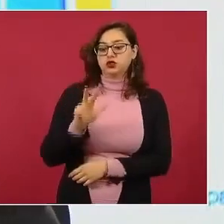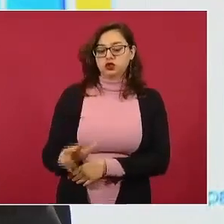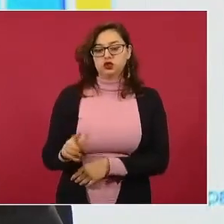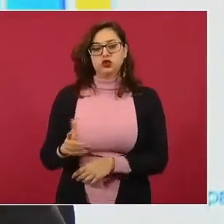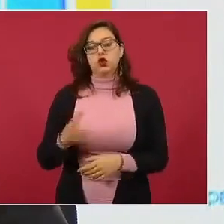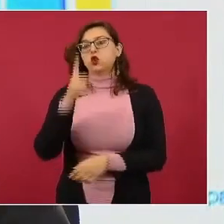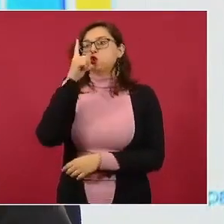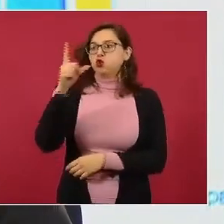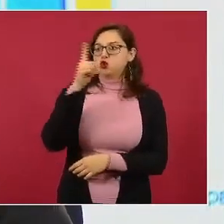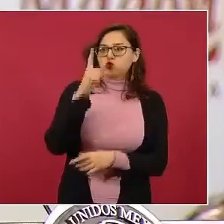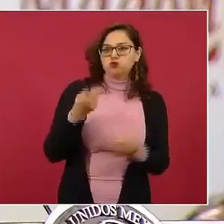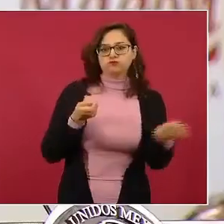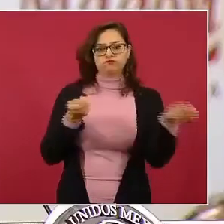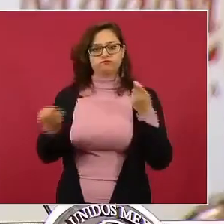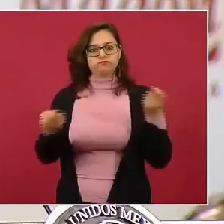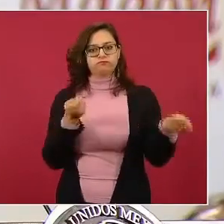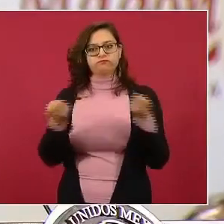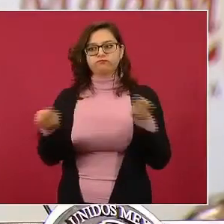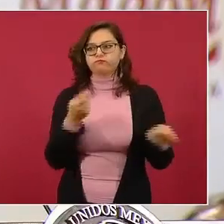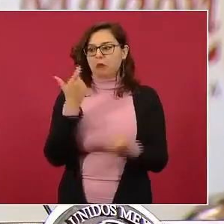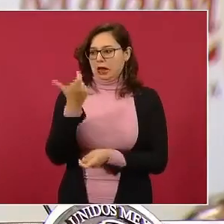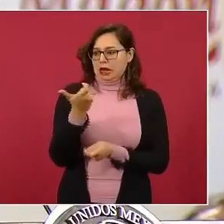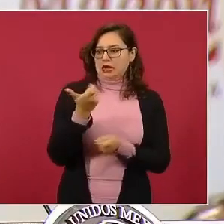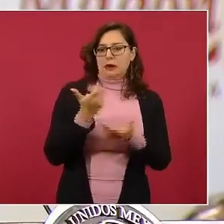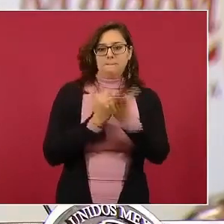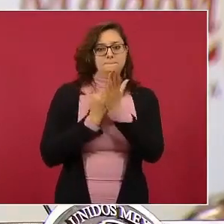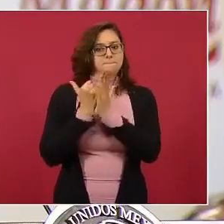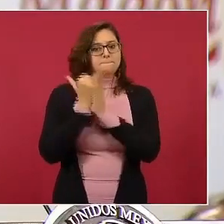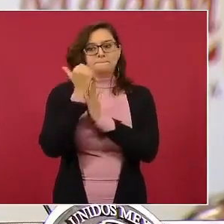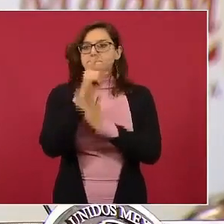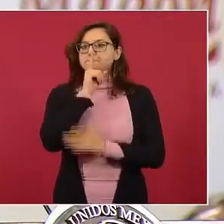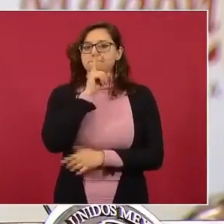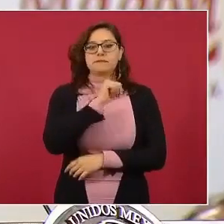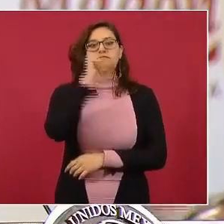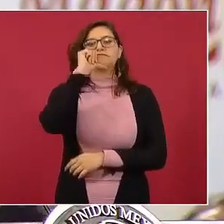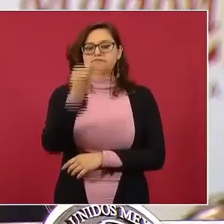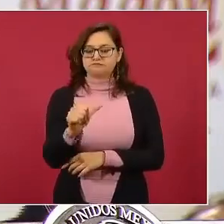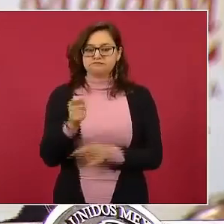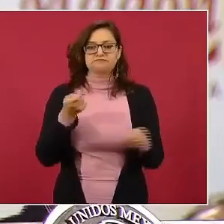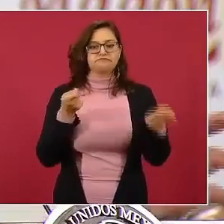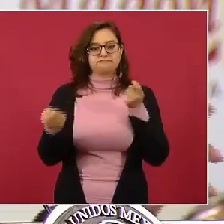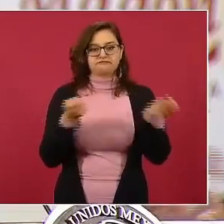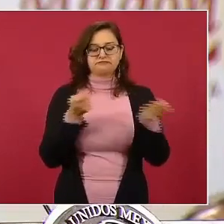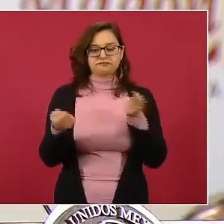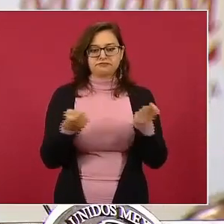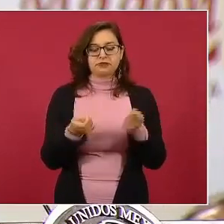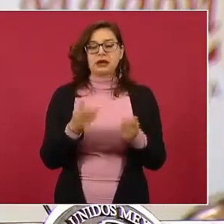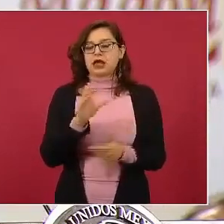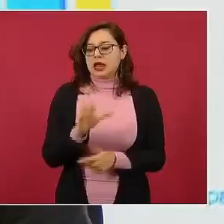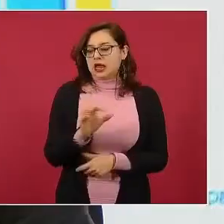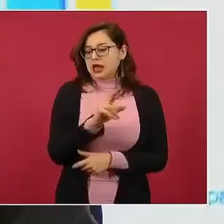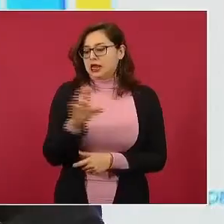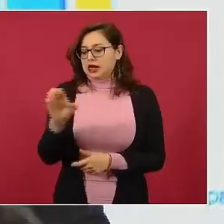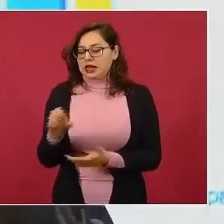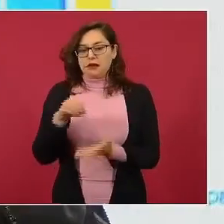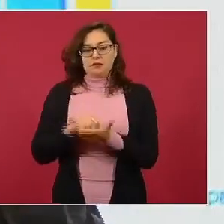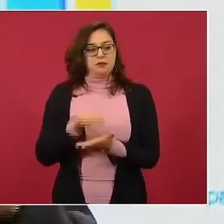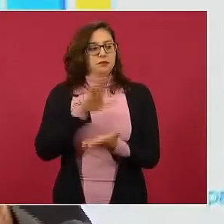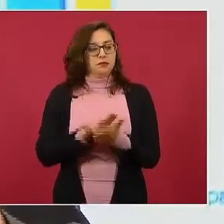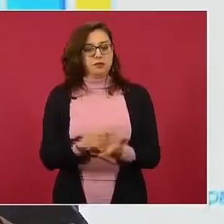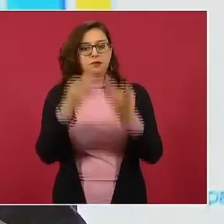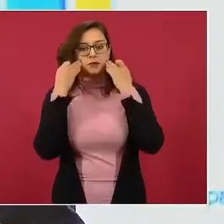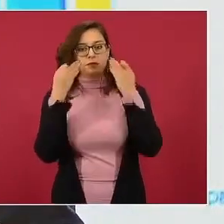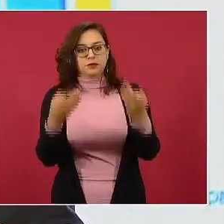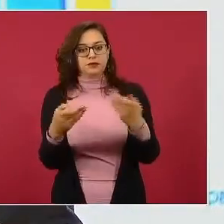incrementos en la energía eléctrica, tal y como está establecido en las publicaciones que hace la CRE, y le debo de